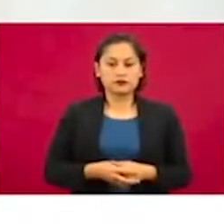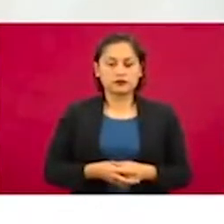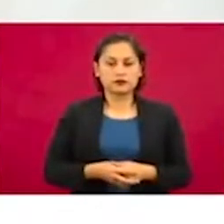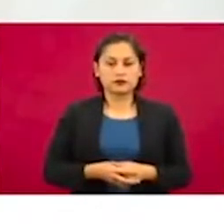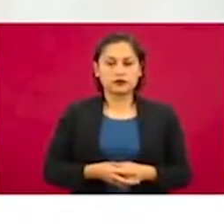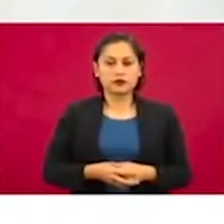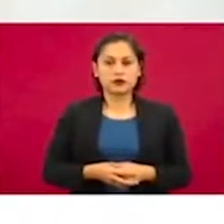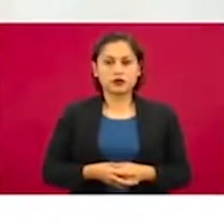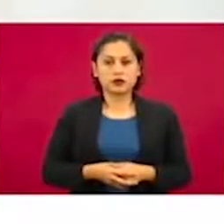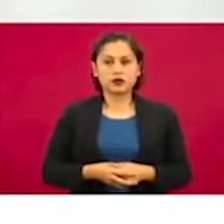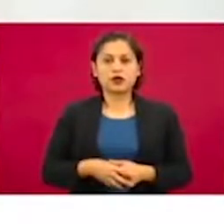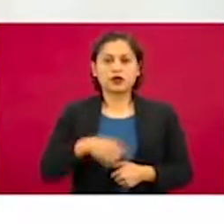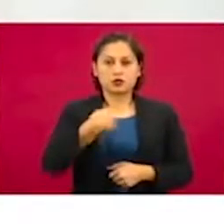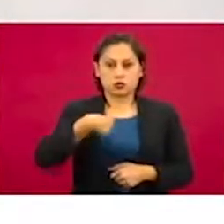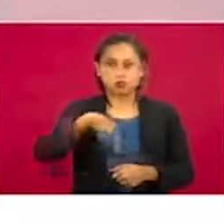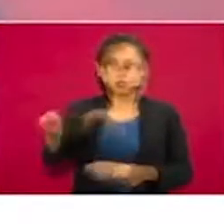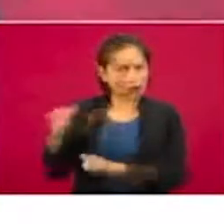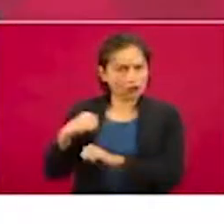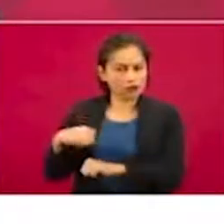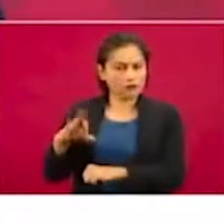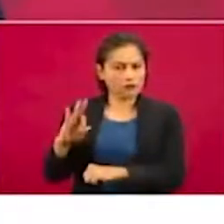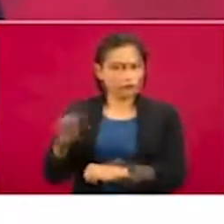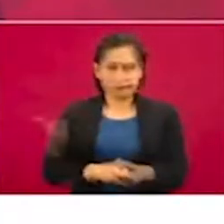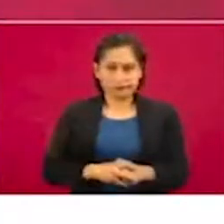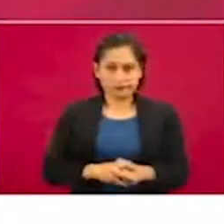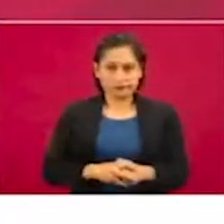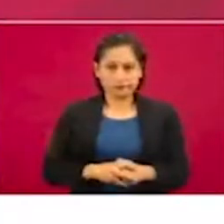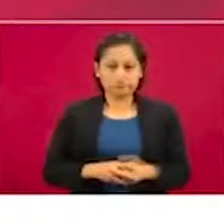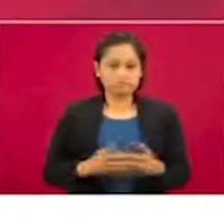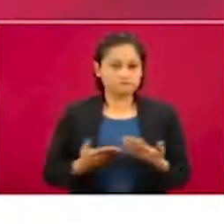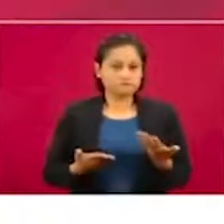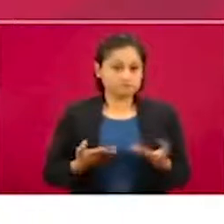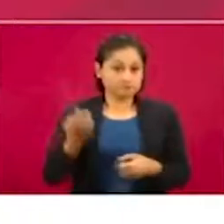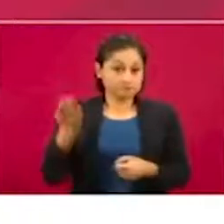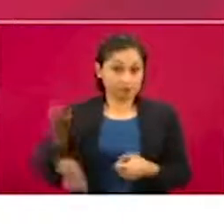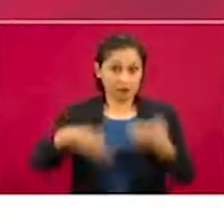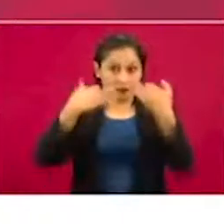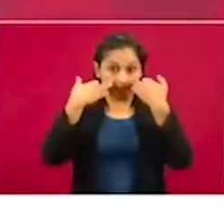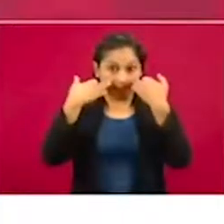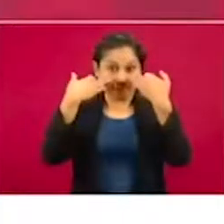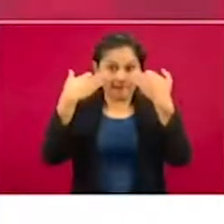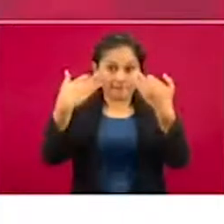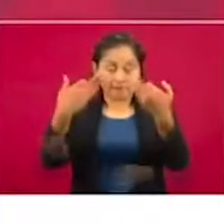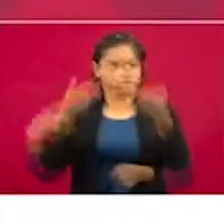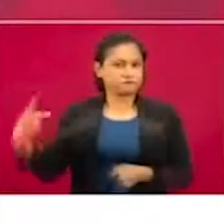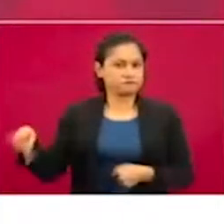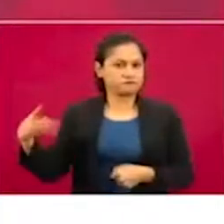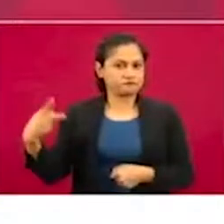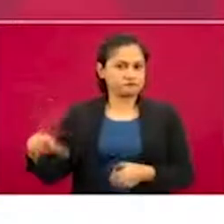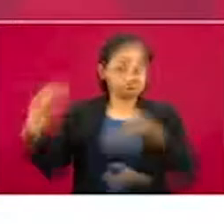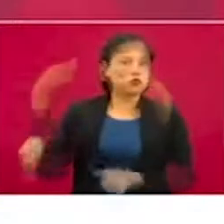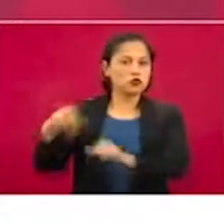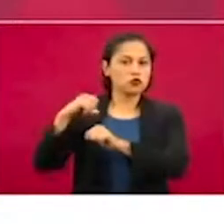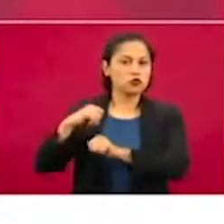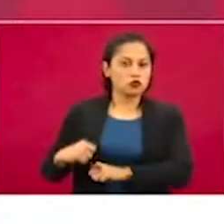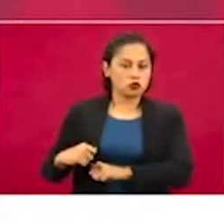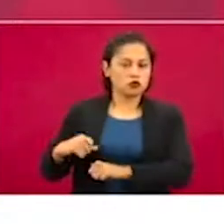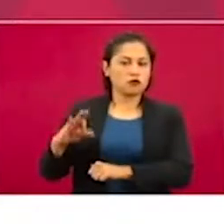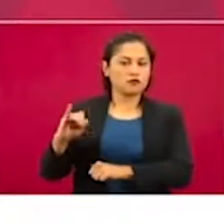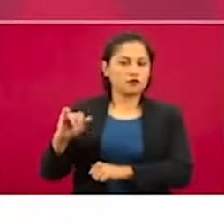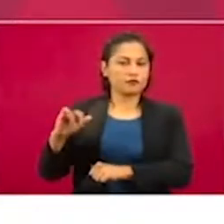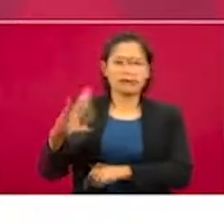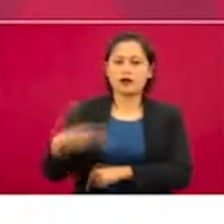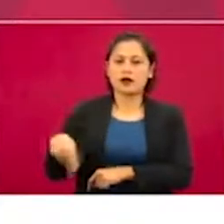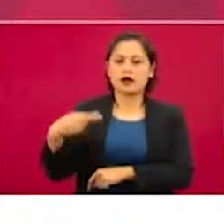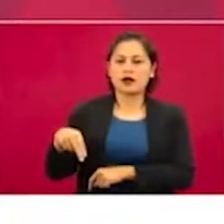le creemos a la fiscalía y desde luego está demostrada la integridad del fiscal alejandro